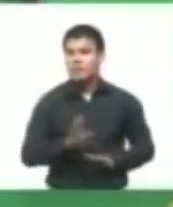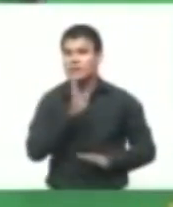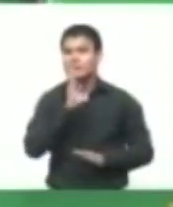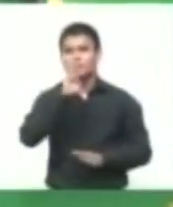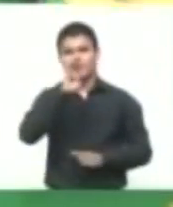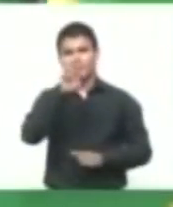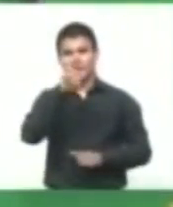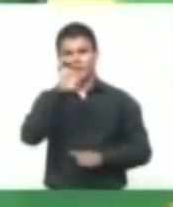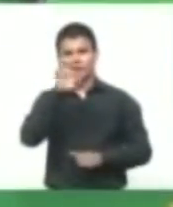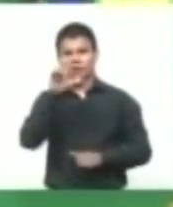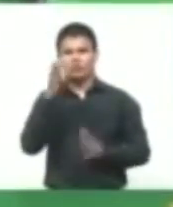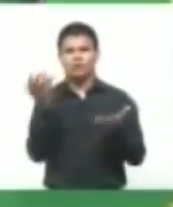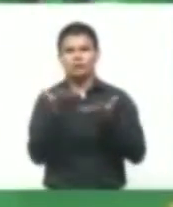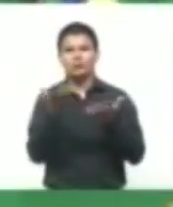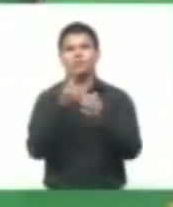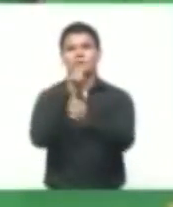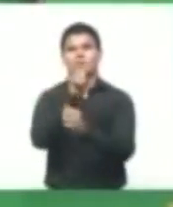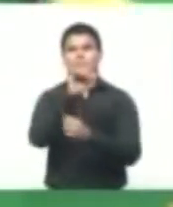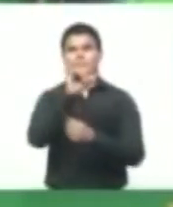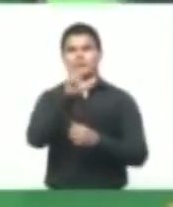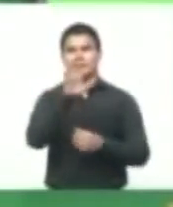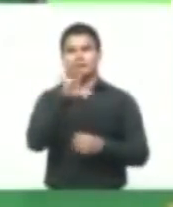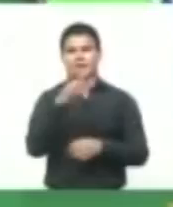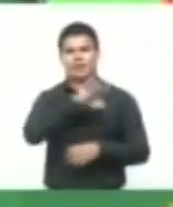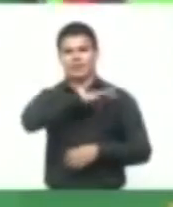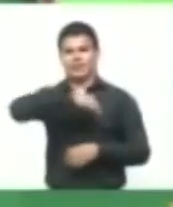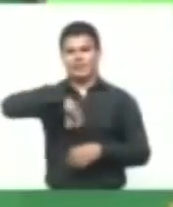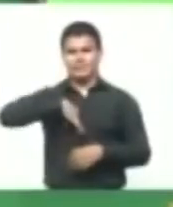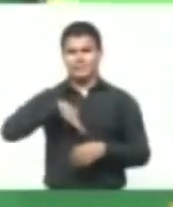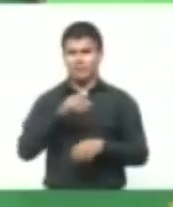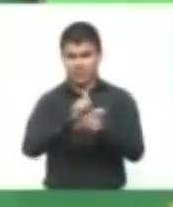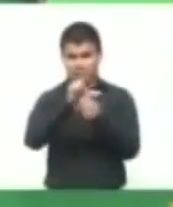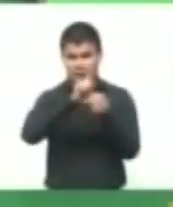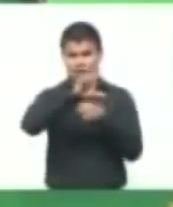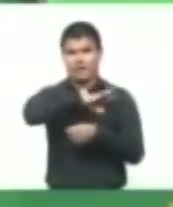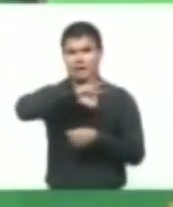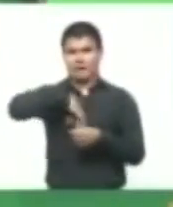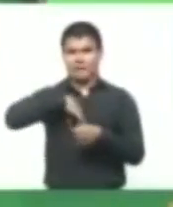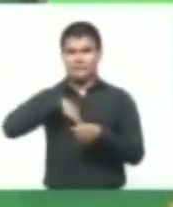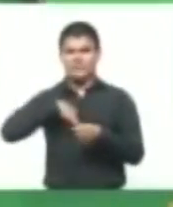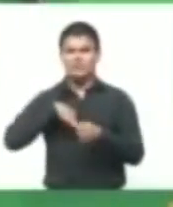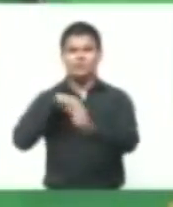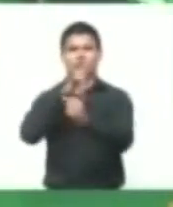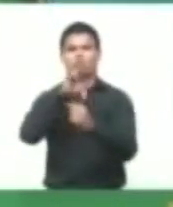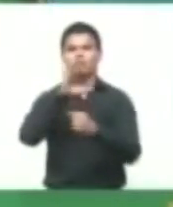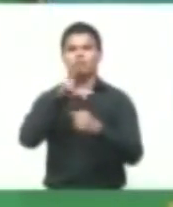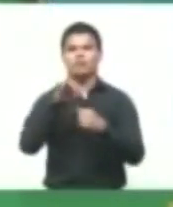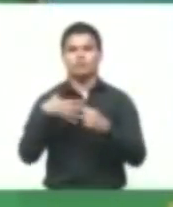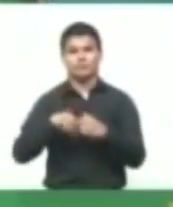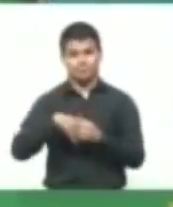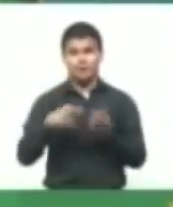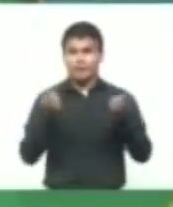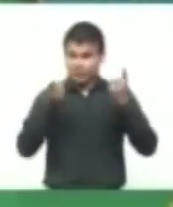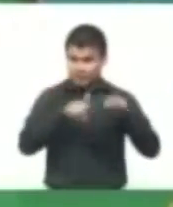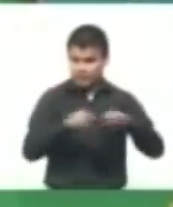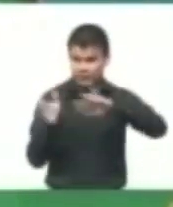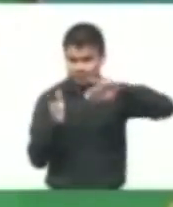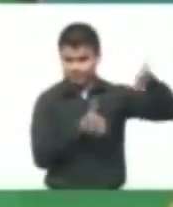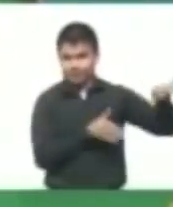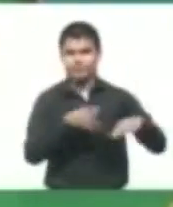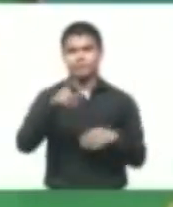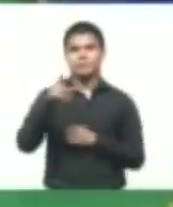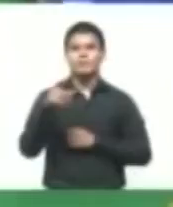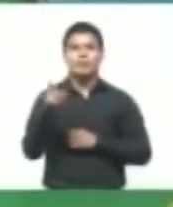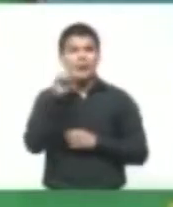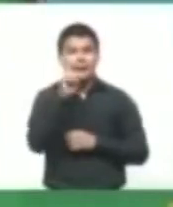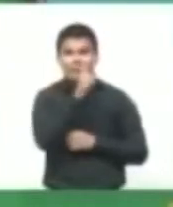victoria de su equipo, el Villarreal, 4-1 ante el Osasuna. Por su parte, James Rodríguez jugó hoy su partido número 100